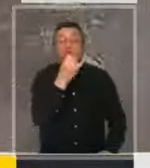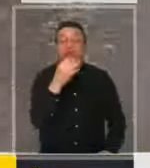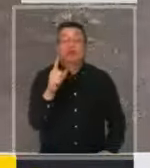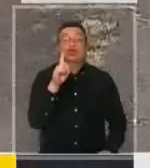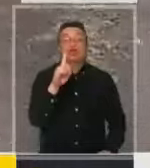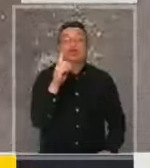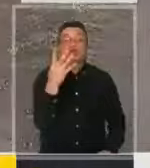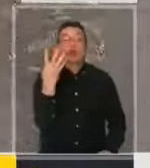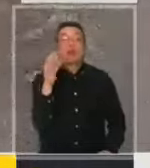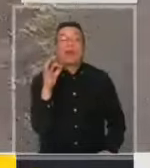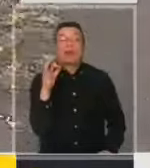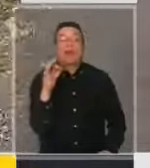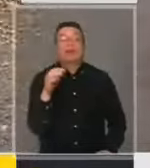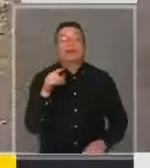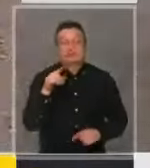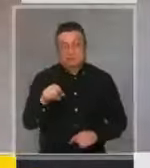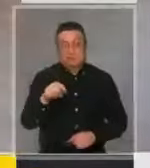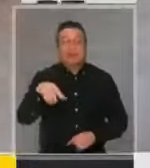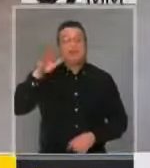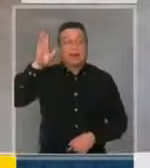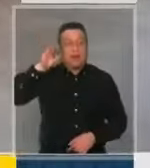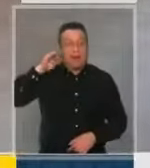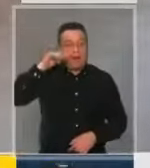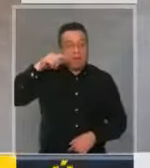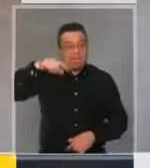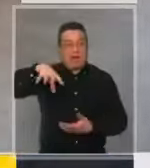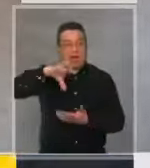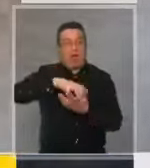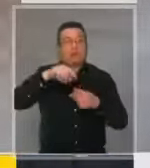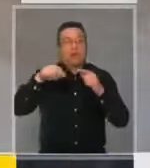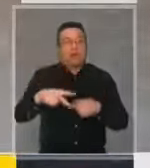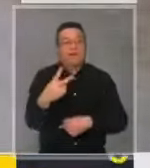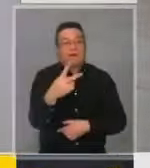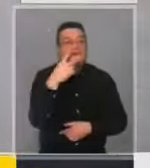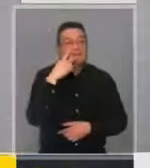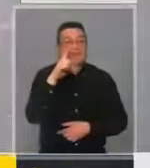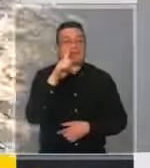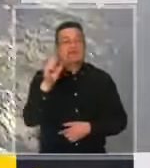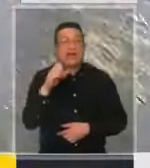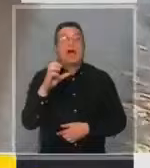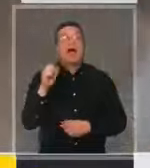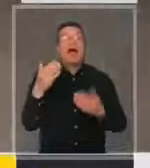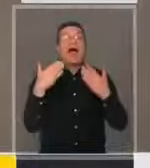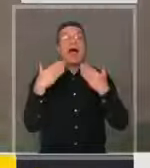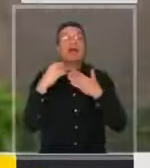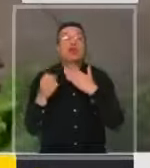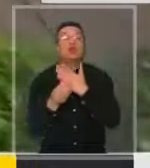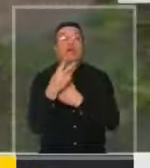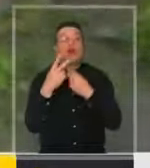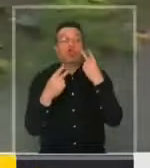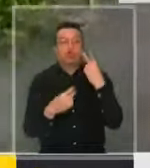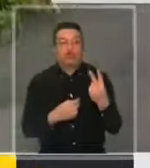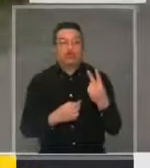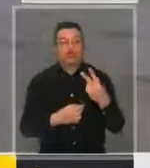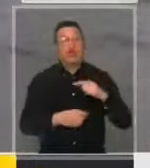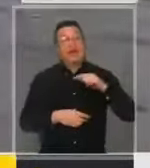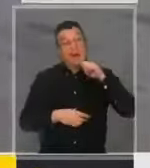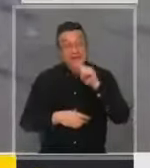140. Arturo Prat, 140, comuna de Lampa, Villa Aire Nuevo 2. Mira, aquí lo que se necesita básicamente es que